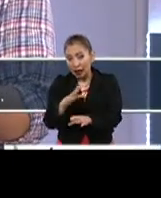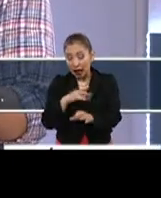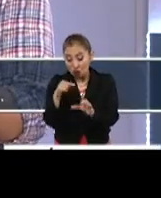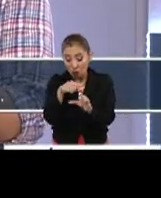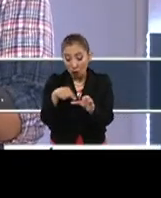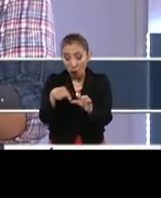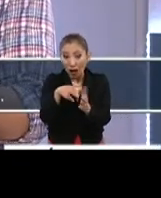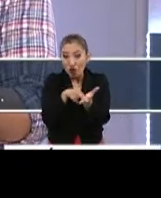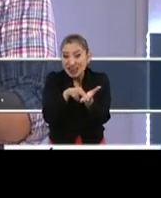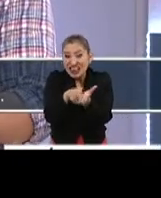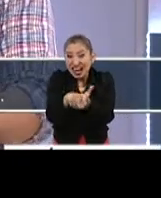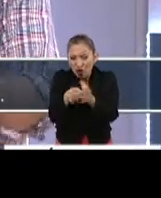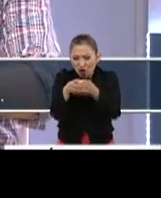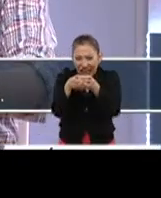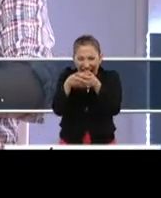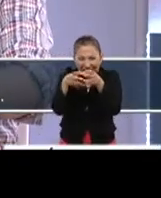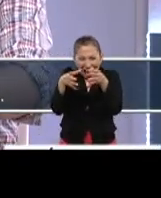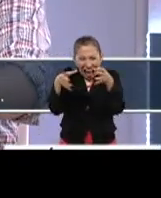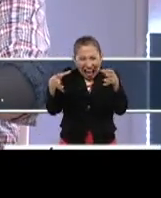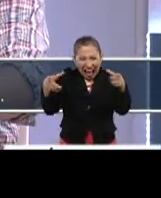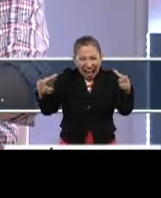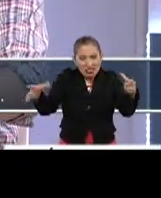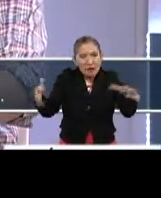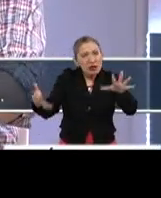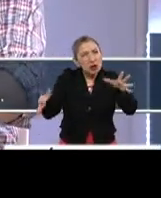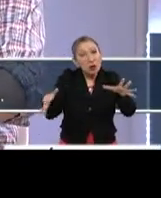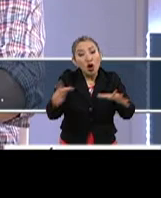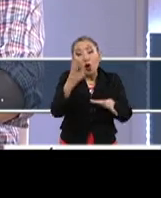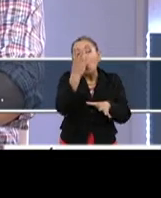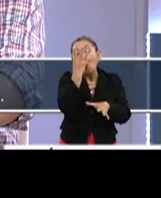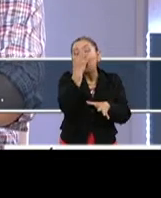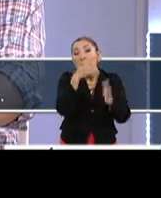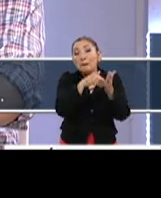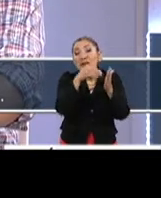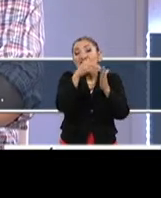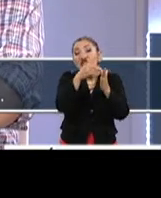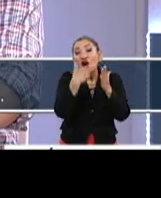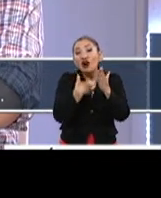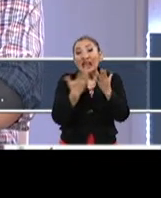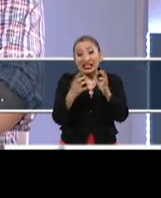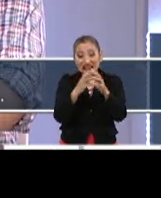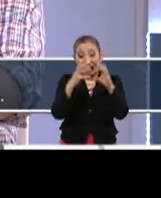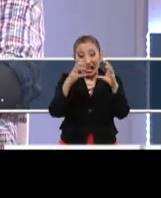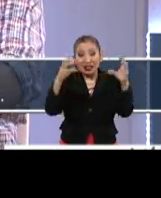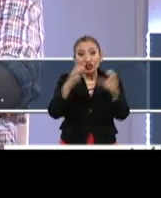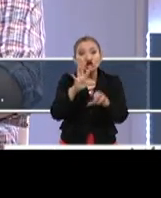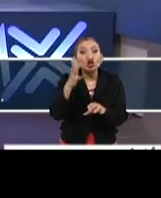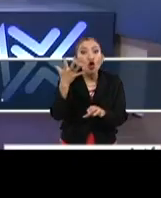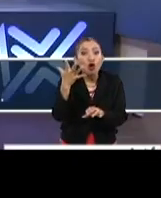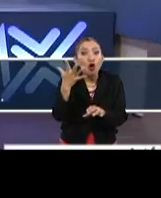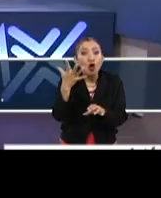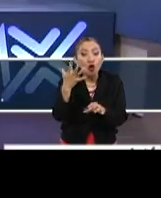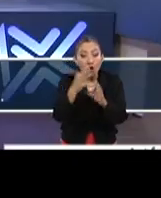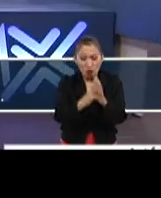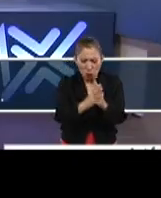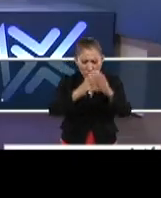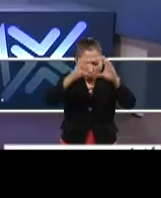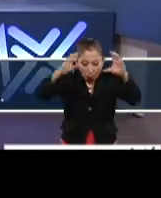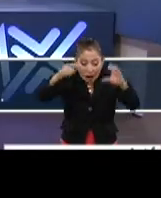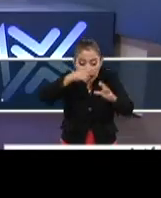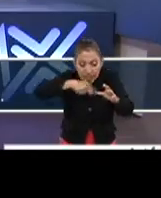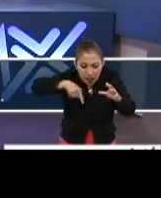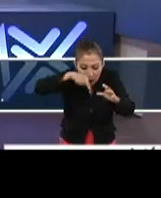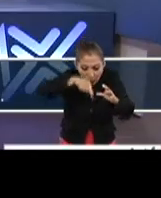existe un agujero negro supermasivo que tiene aproximadamente 4 millones de veces la masa del Sol. Y alrededor de ese agujero